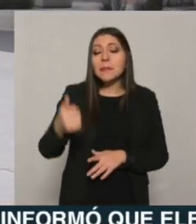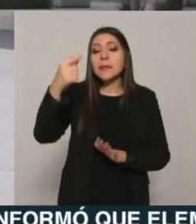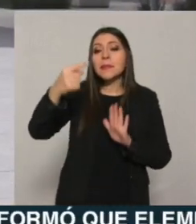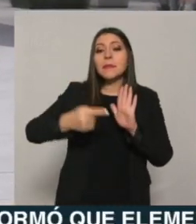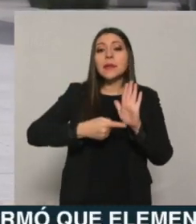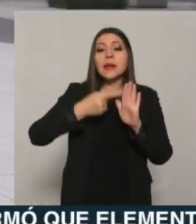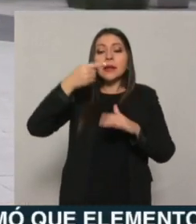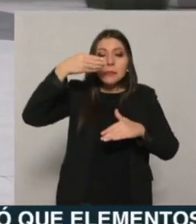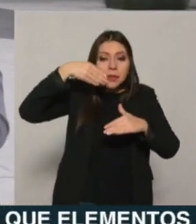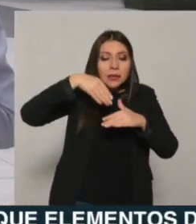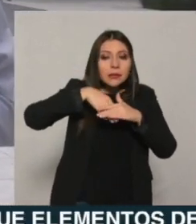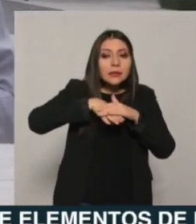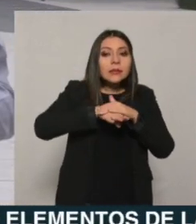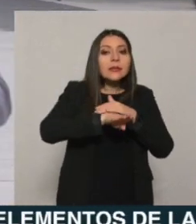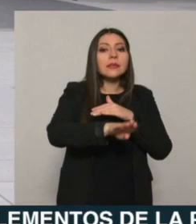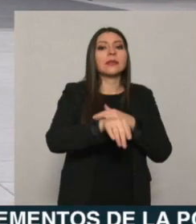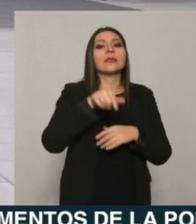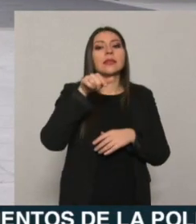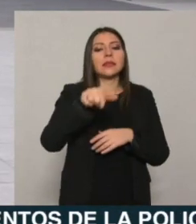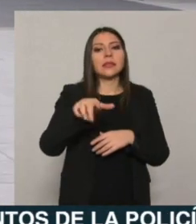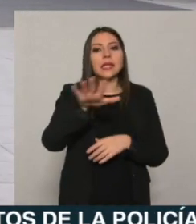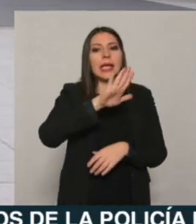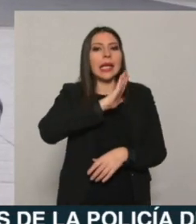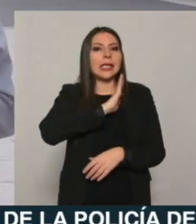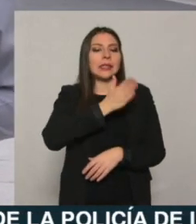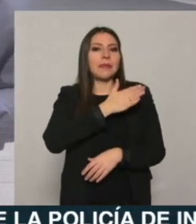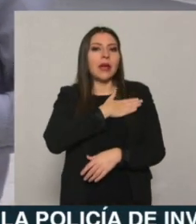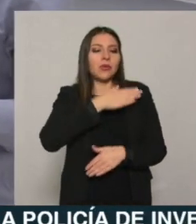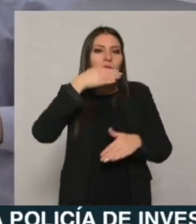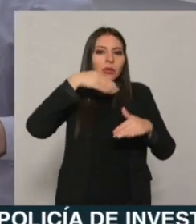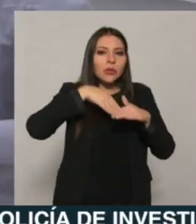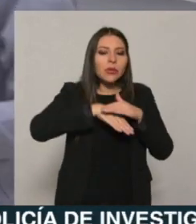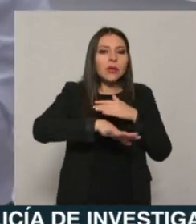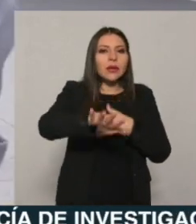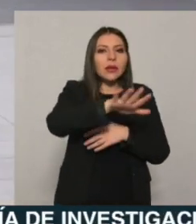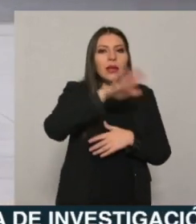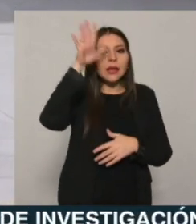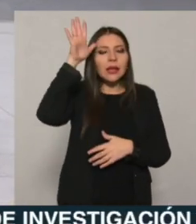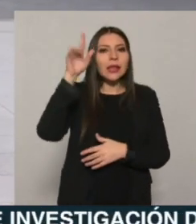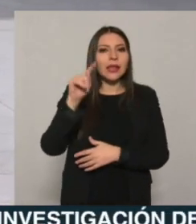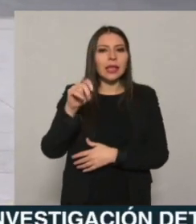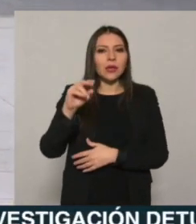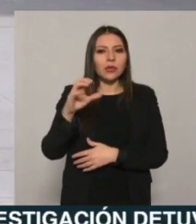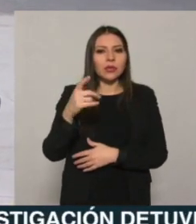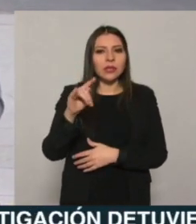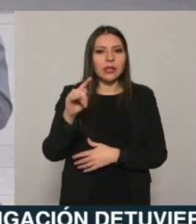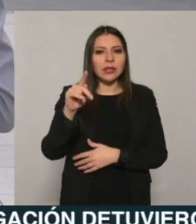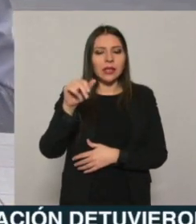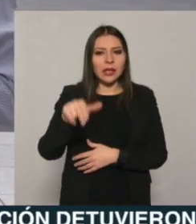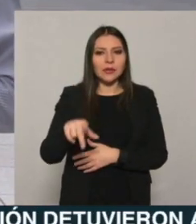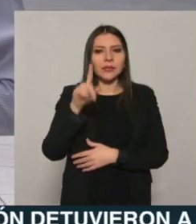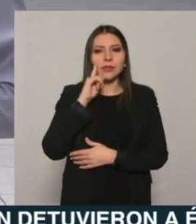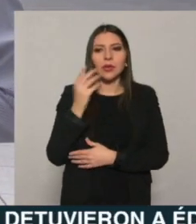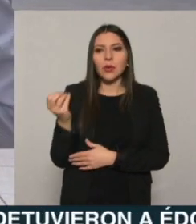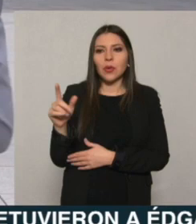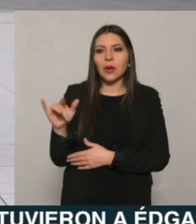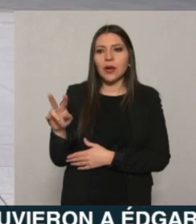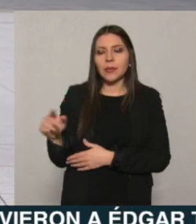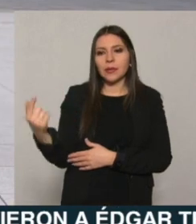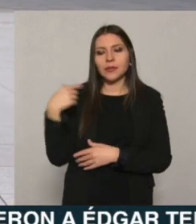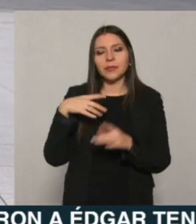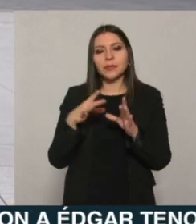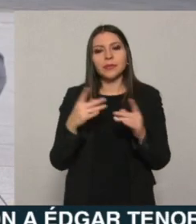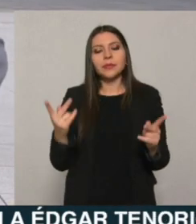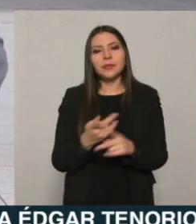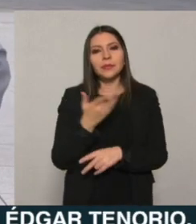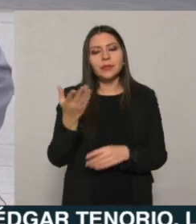de la calzada Iztapalapa, hoy mejor conocida como Calzada de Tlalpan. Y Olivia nos platica sobre este trascendente hecho.